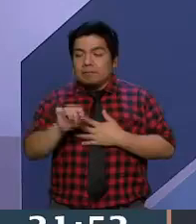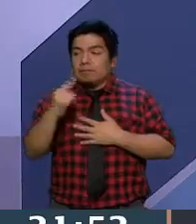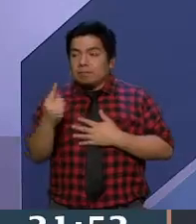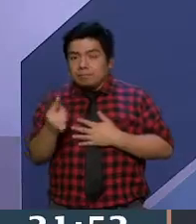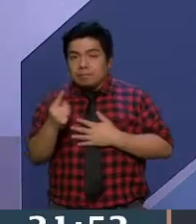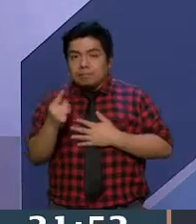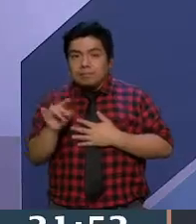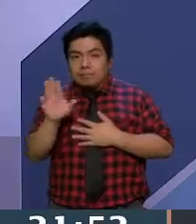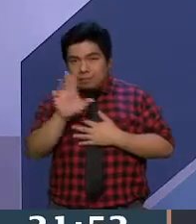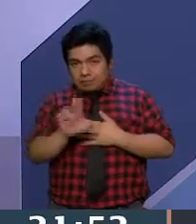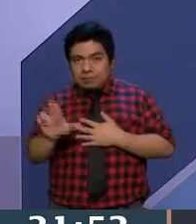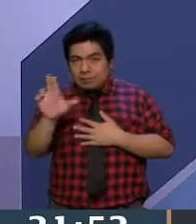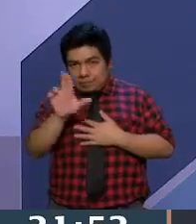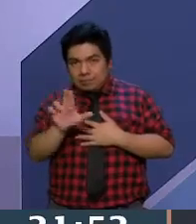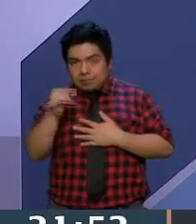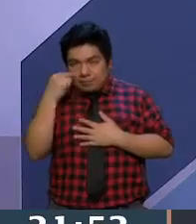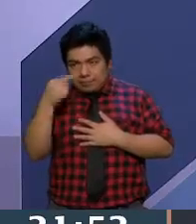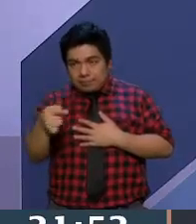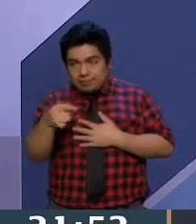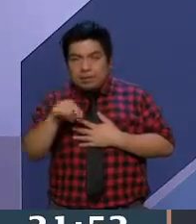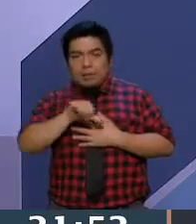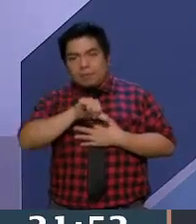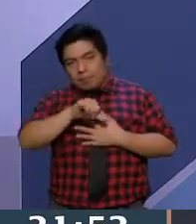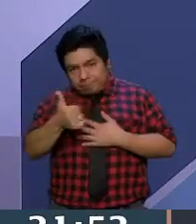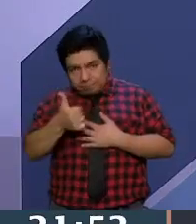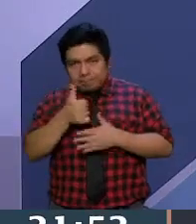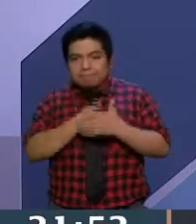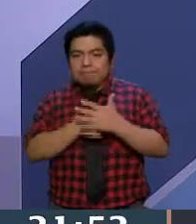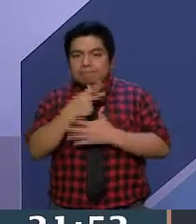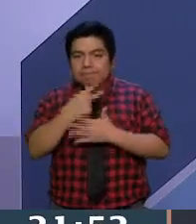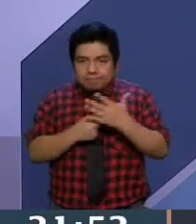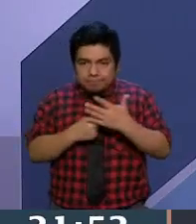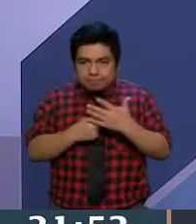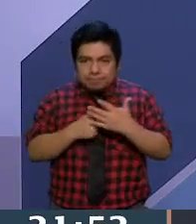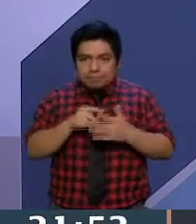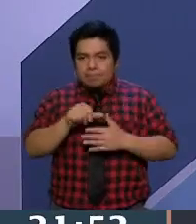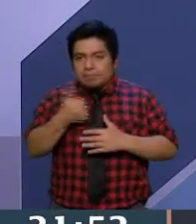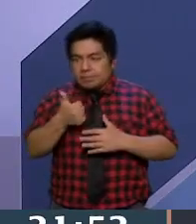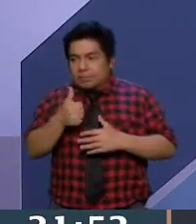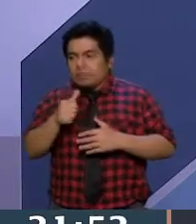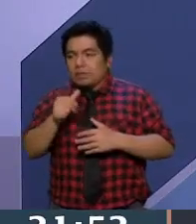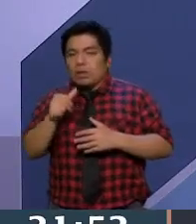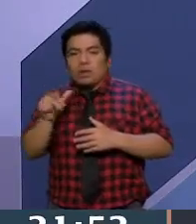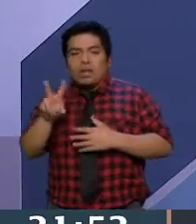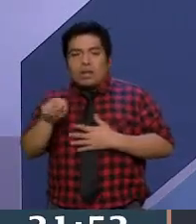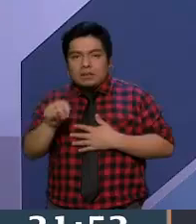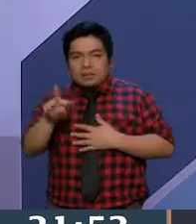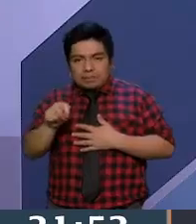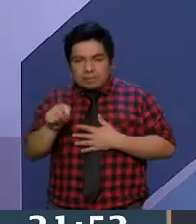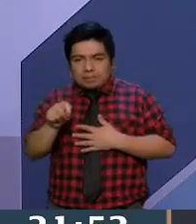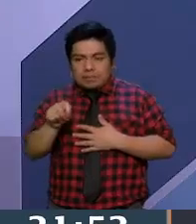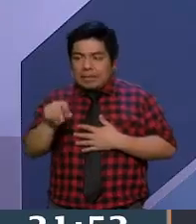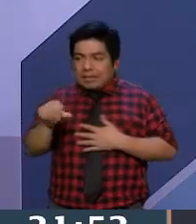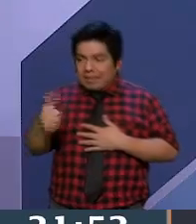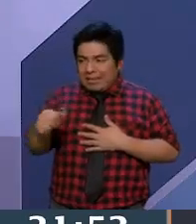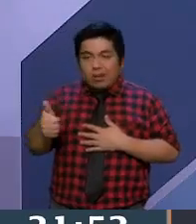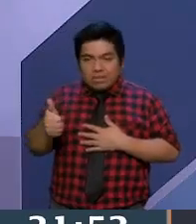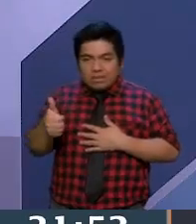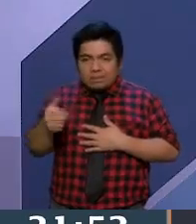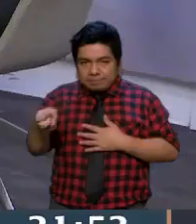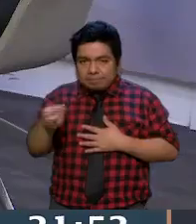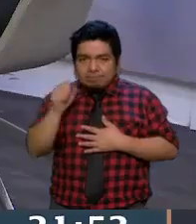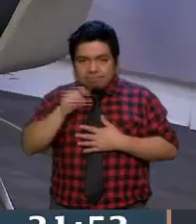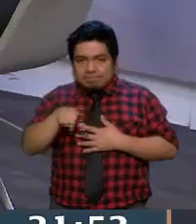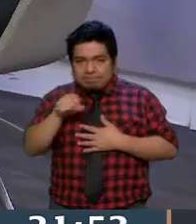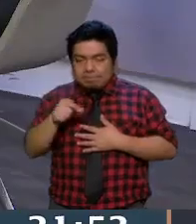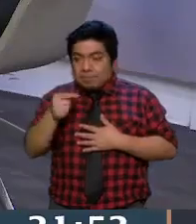se transmite los martes, pero también tiene otro en un canal hermano, que es el canal 11, un